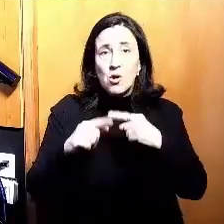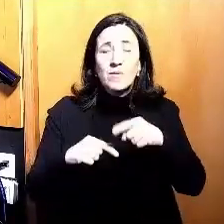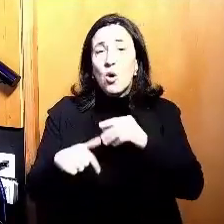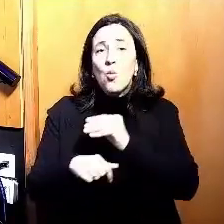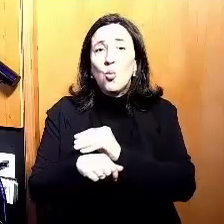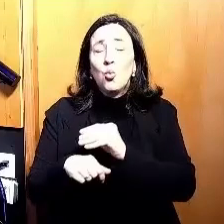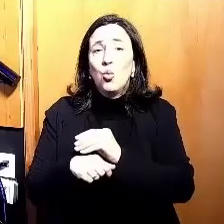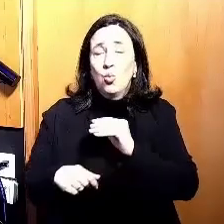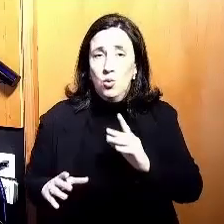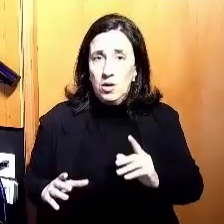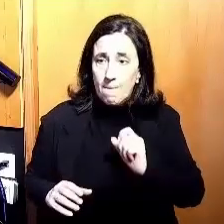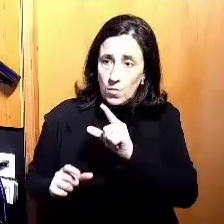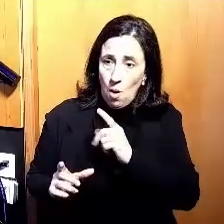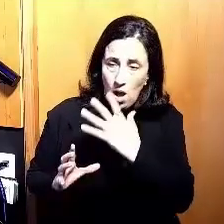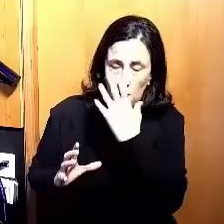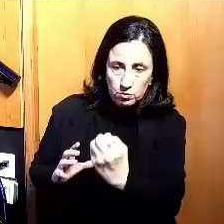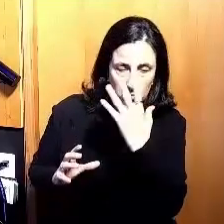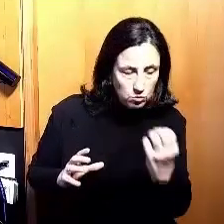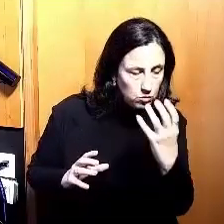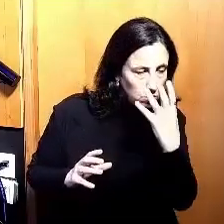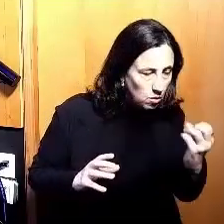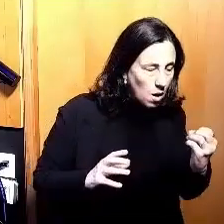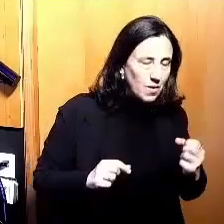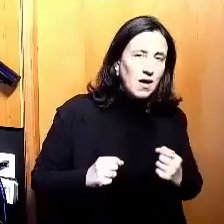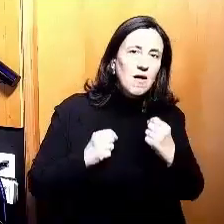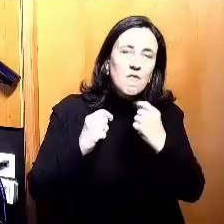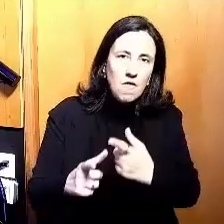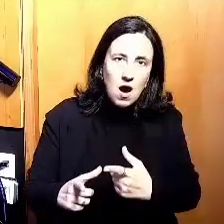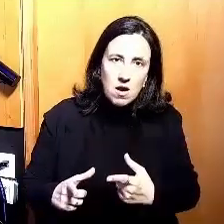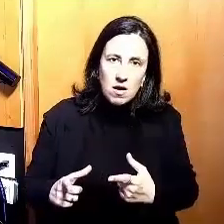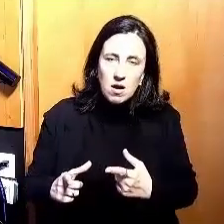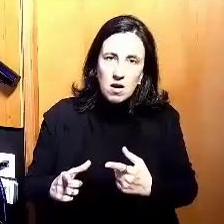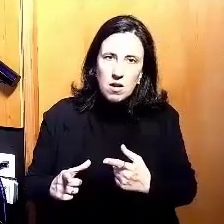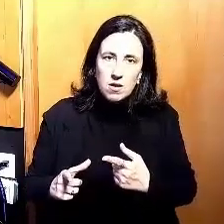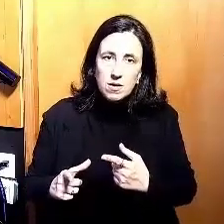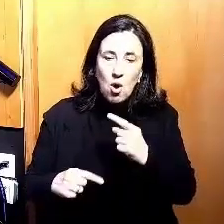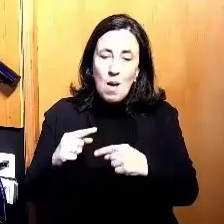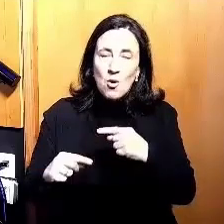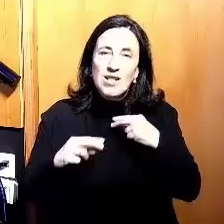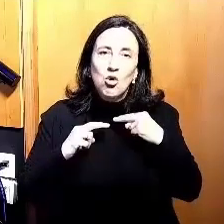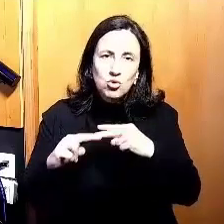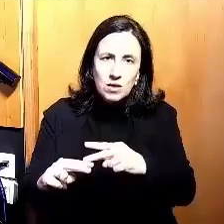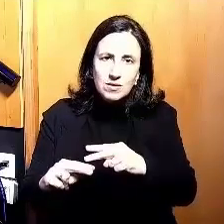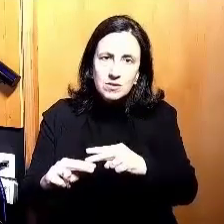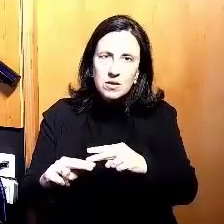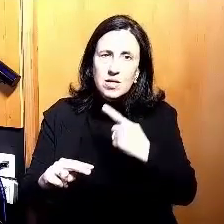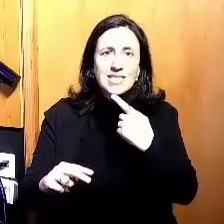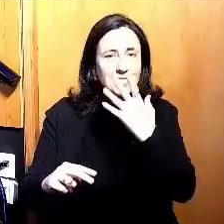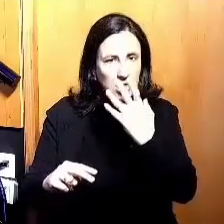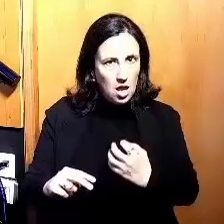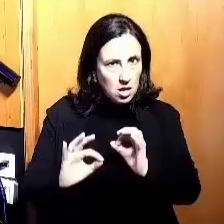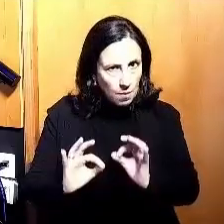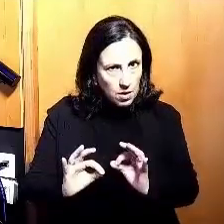y todo el tipo de cosas para que se la fueran creyendo, para que se habilitara de una manera consistente y también seria.